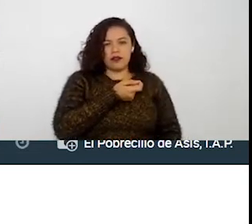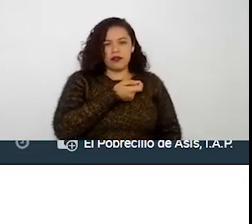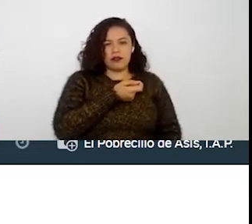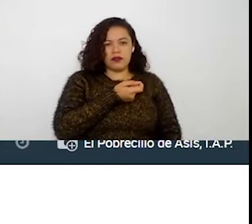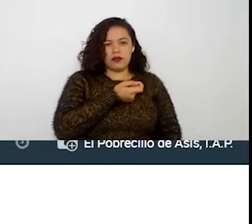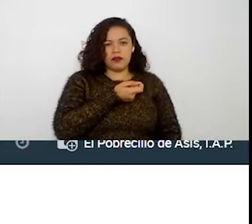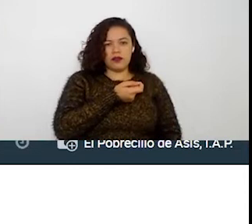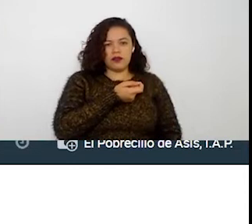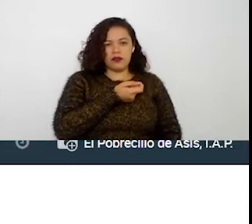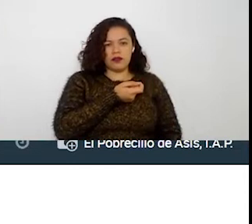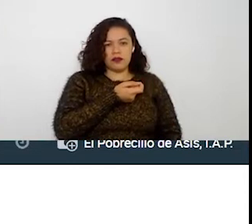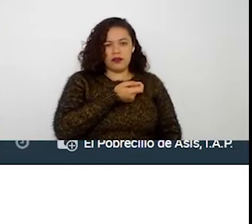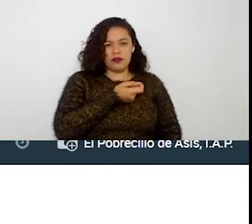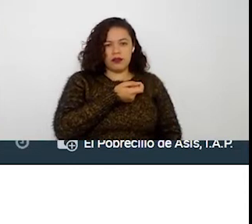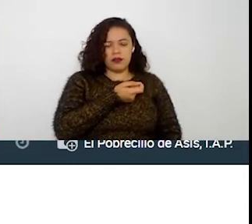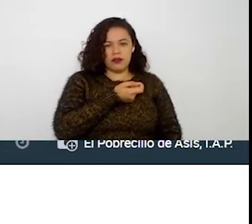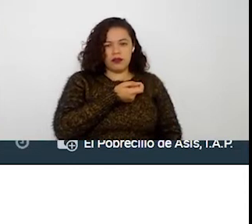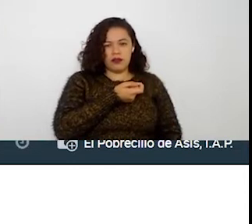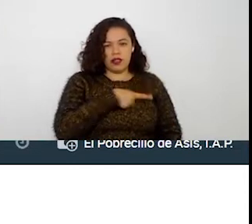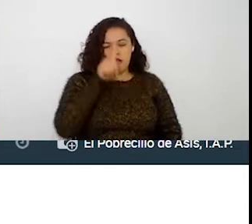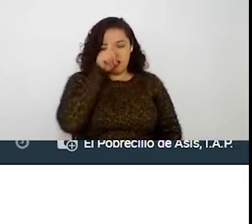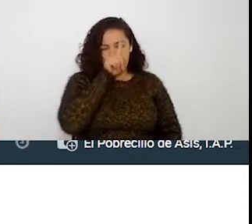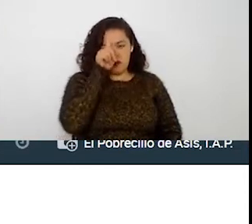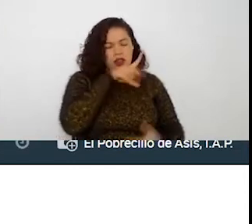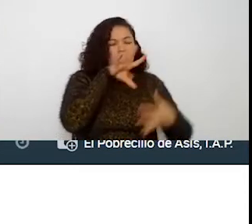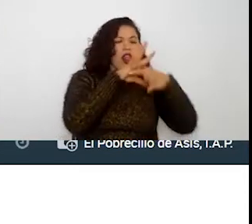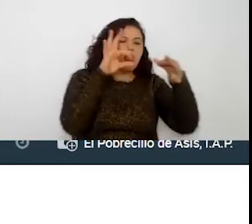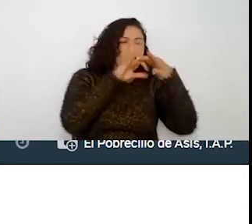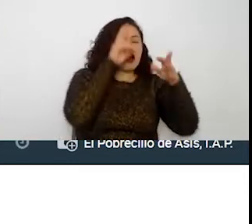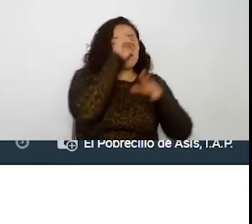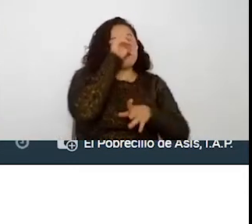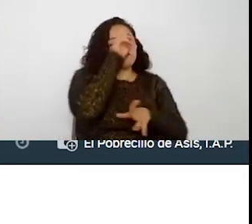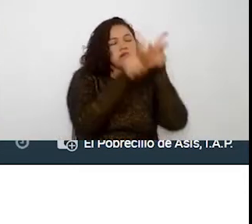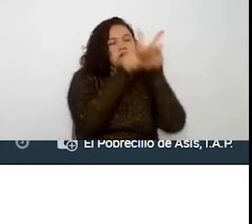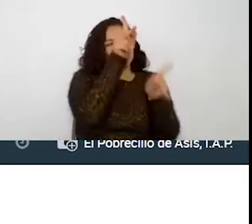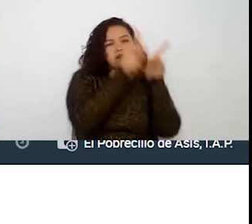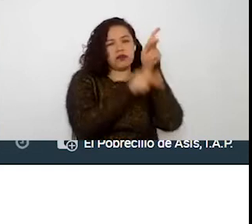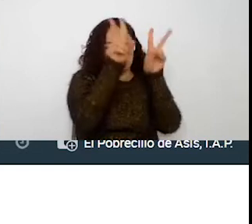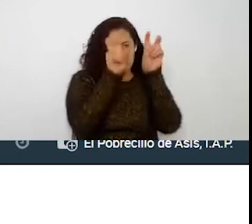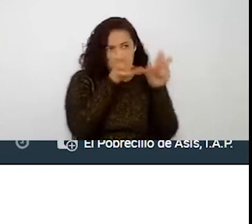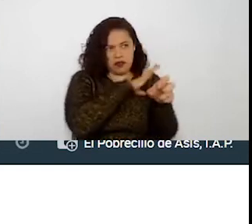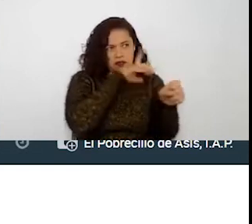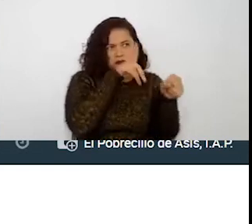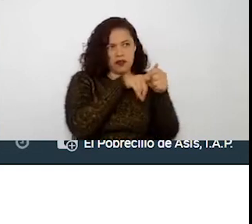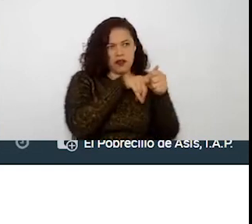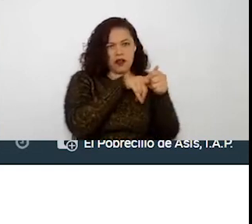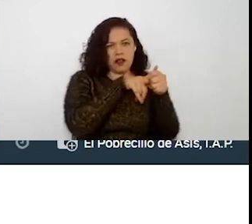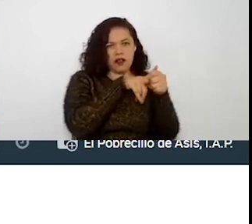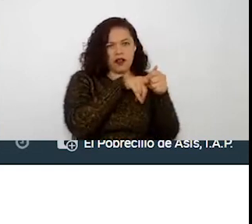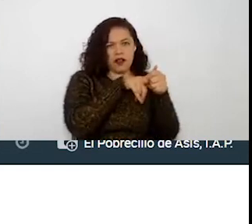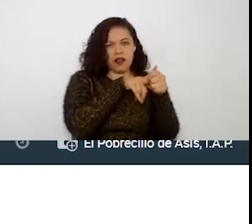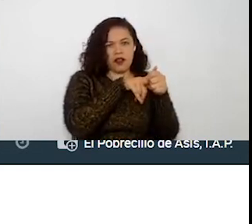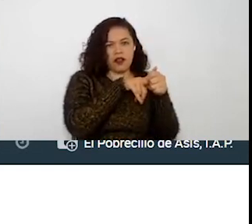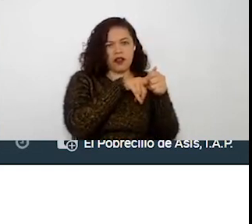a llegar darles esta orientación darles esta asesoría en temas muy específicos y como vemos